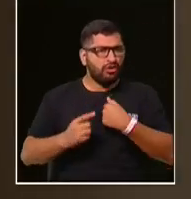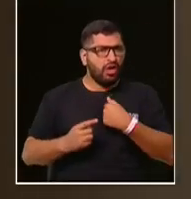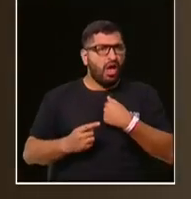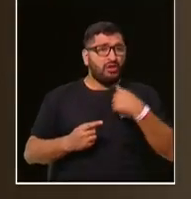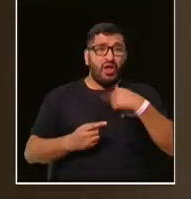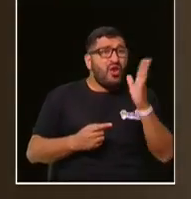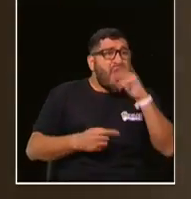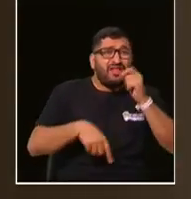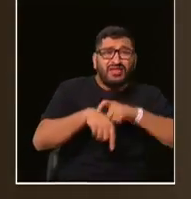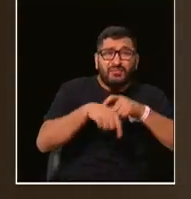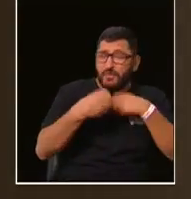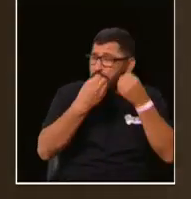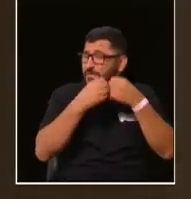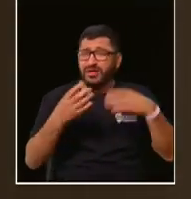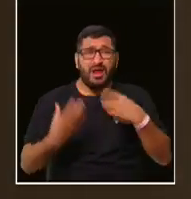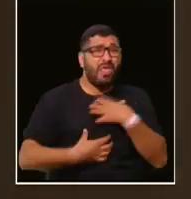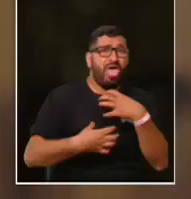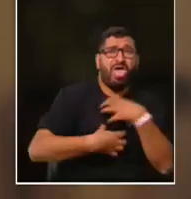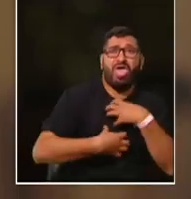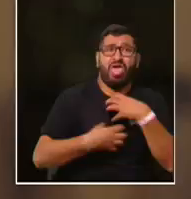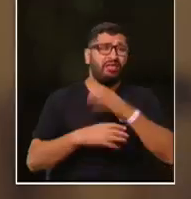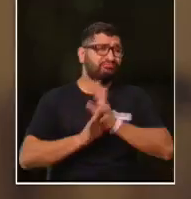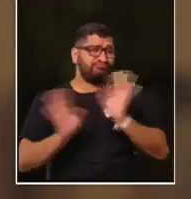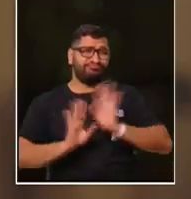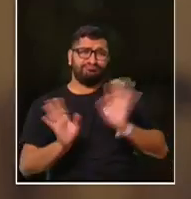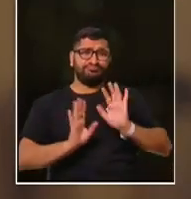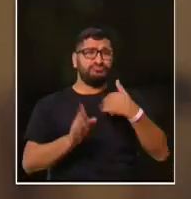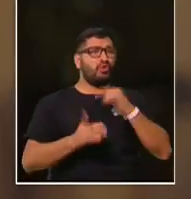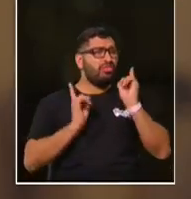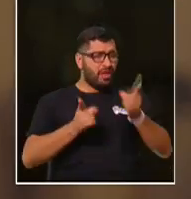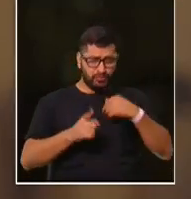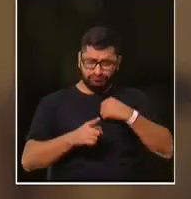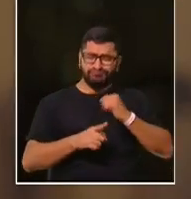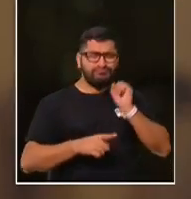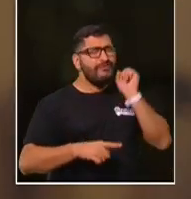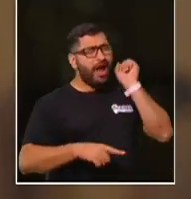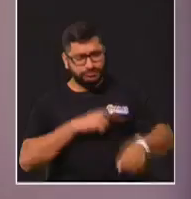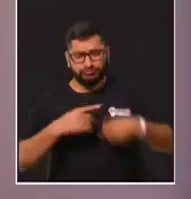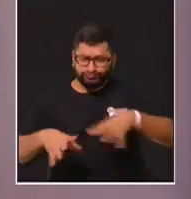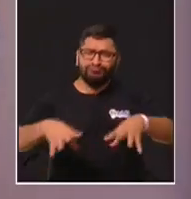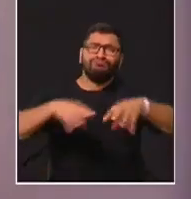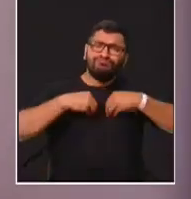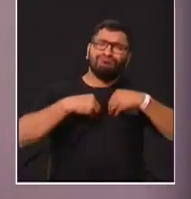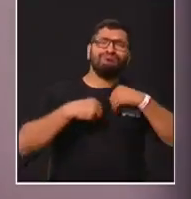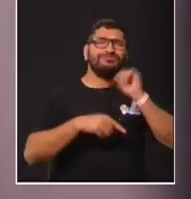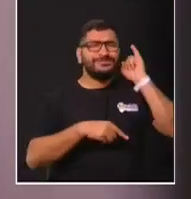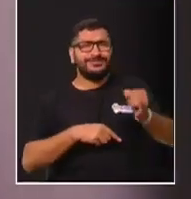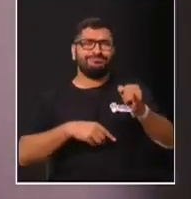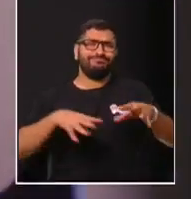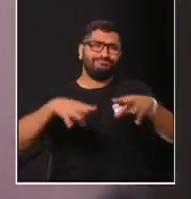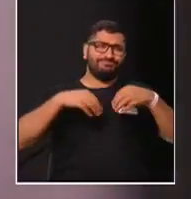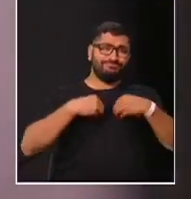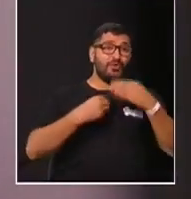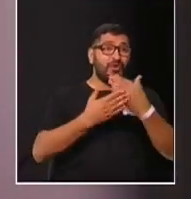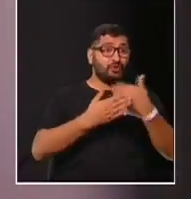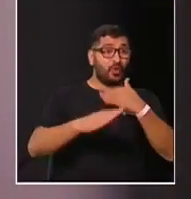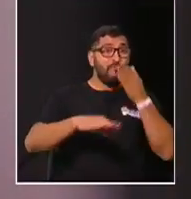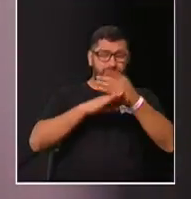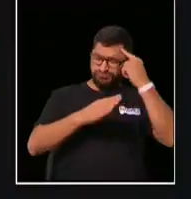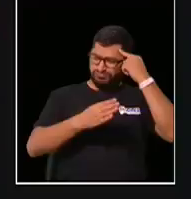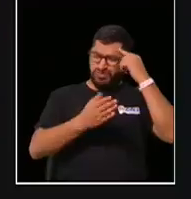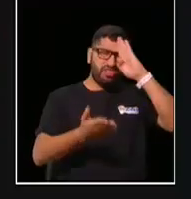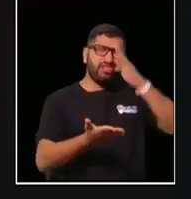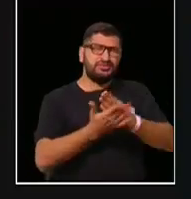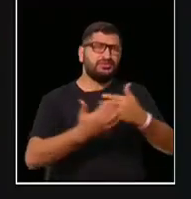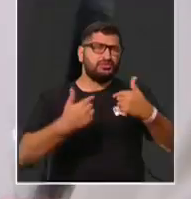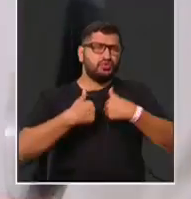no hay por qué perder tanto tiempo en miedo, que hay que aceptar las oportunidades, decir que sí. Ahí fue cuando decidí